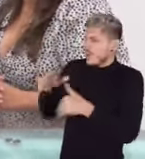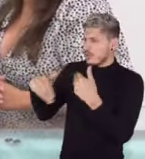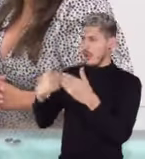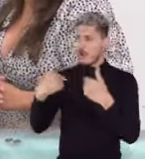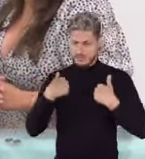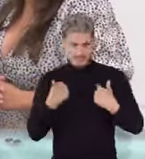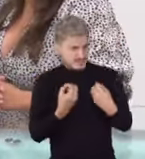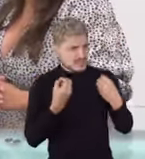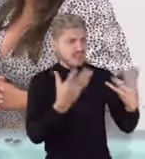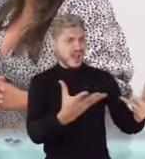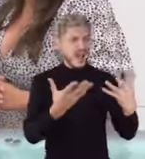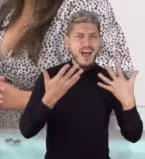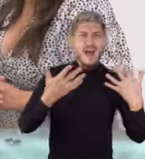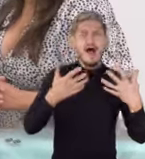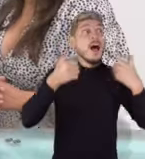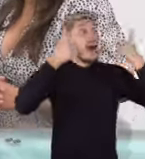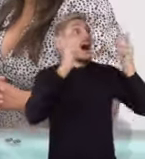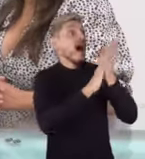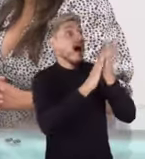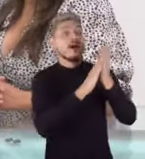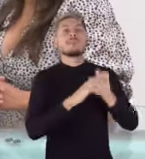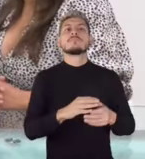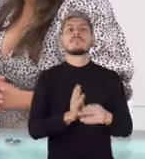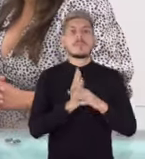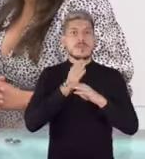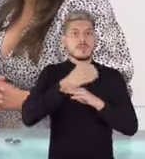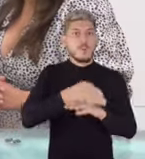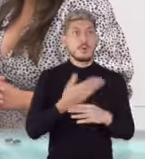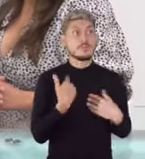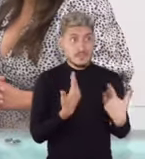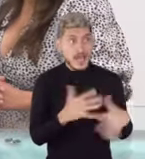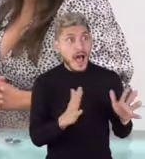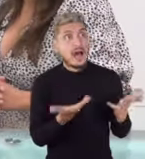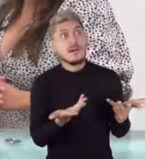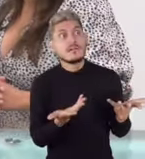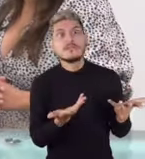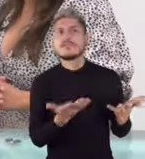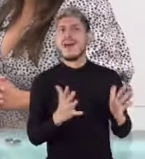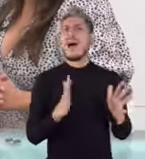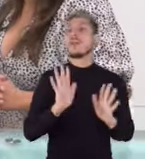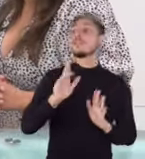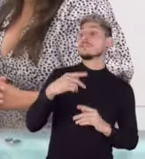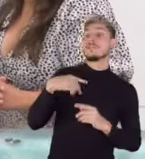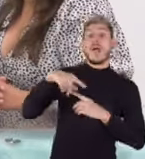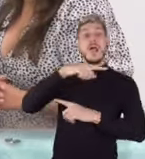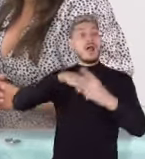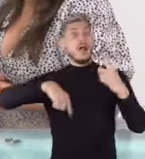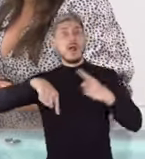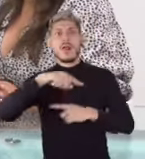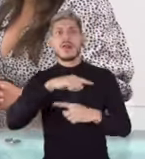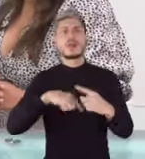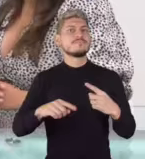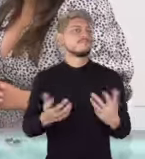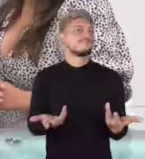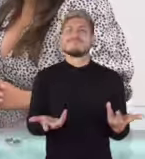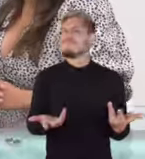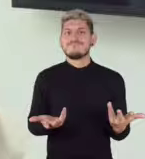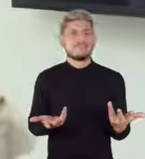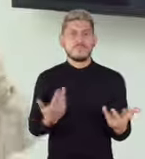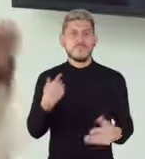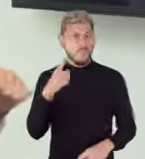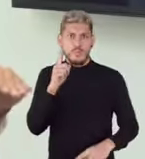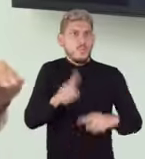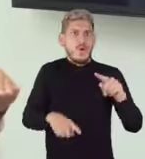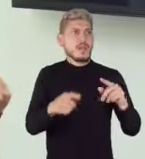trabajar y servir, ahí sí se empiezan a dar muchas vueltas, y la verdad es que ya no estamos en un momento en el de, para poder